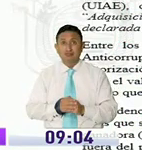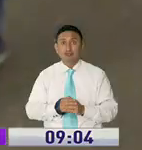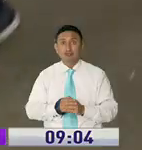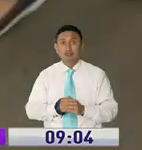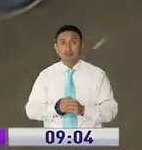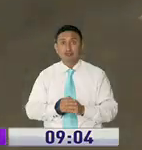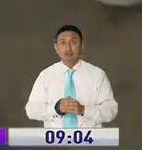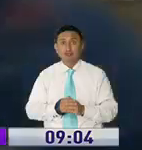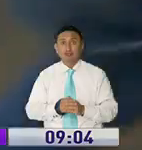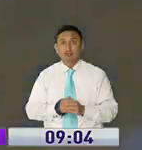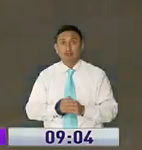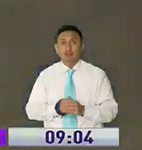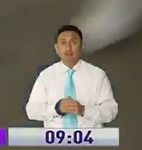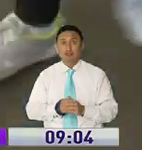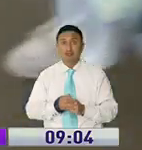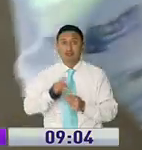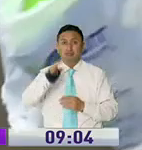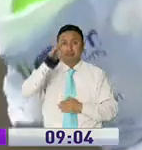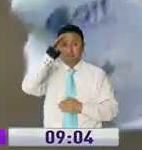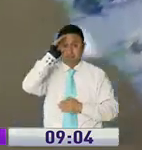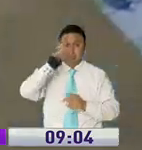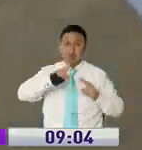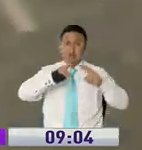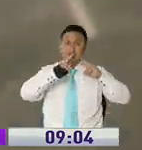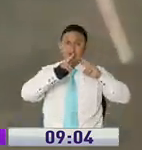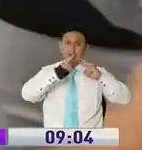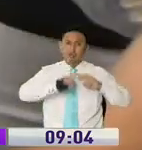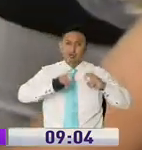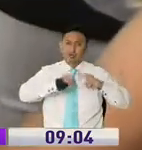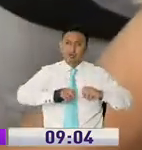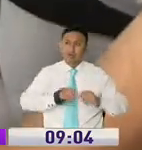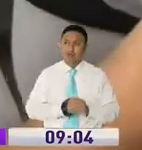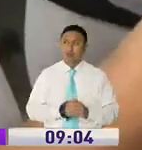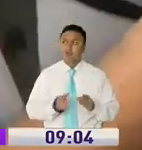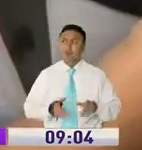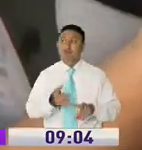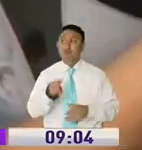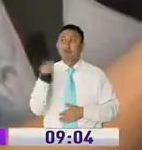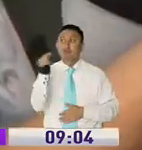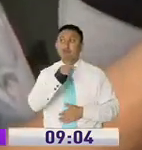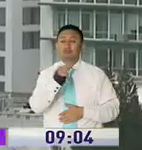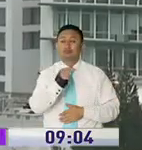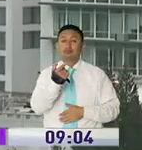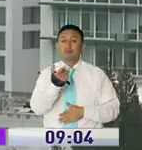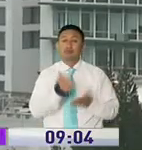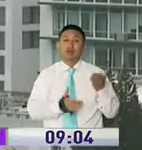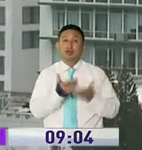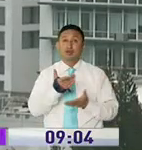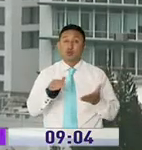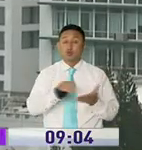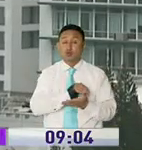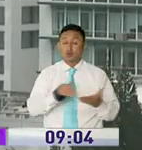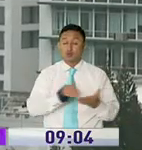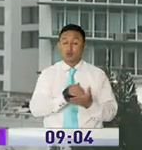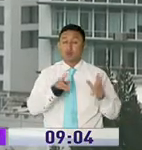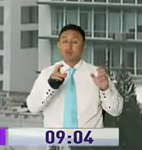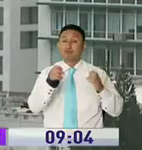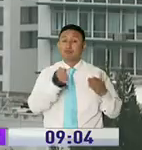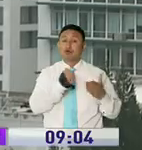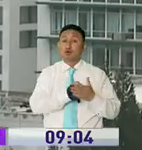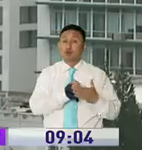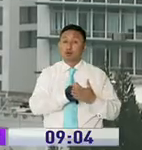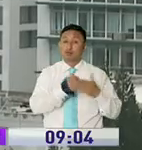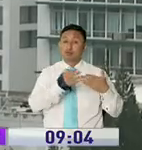criminalística, informe técnico jurídico sobre la investigación realizada por dicha institución sobre las presuntas irregularidades en la compra